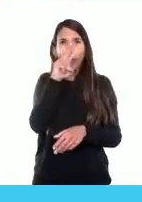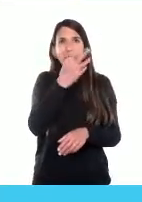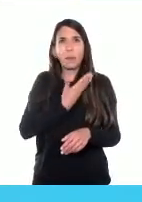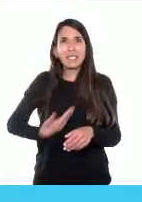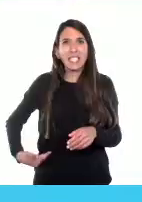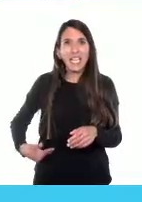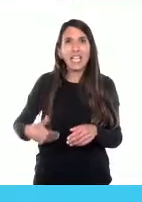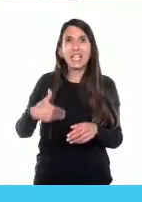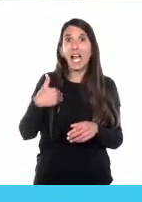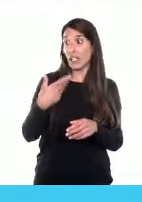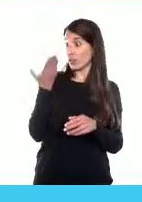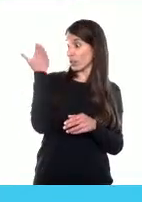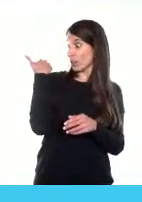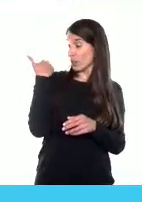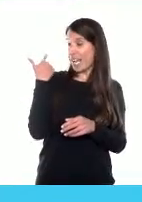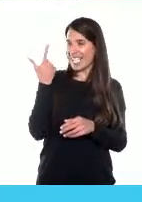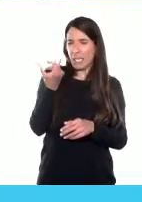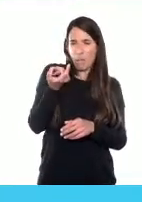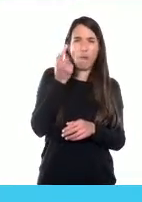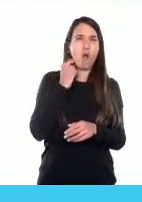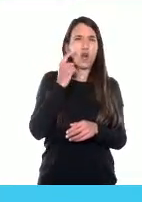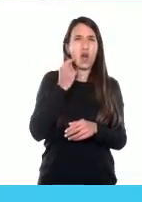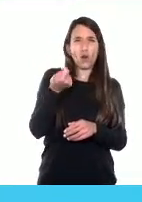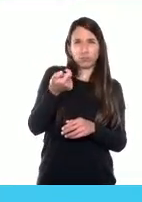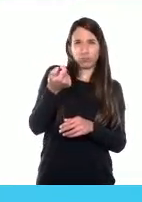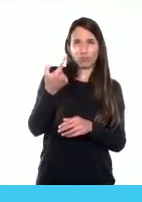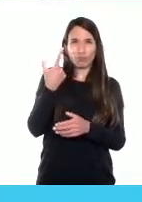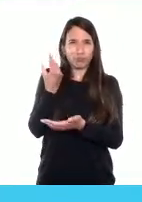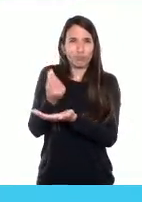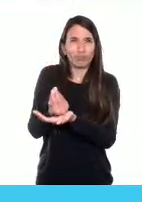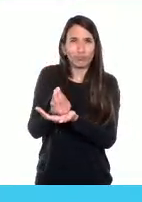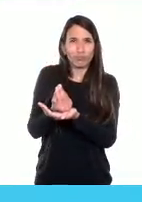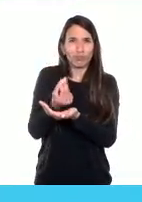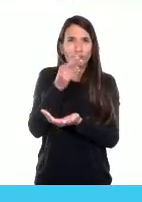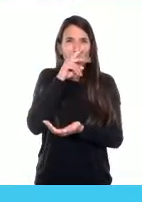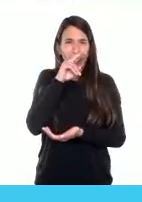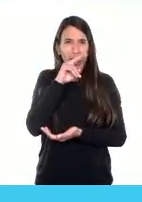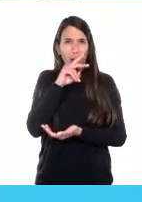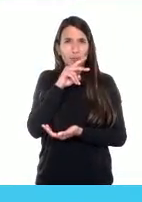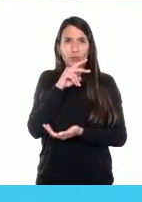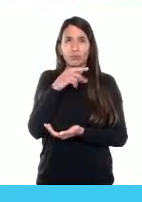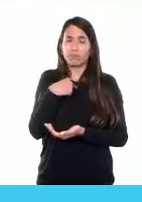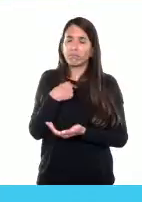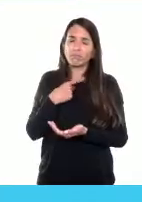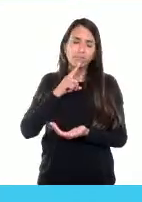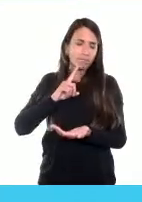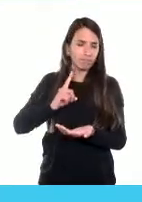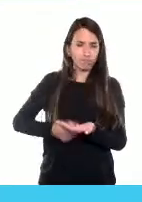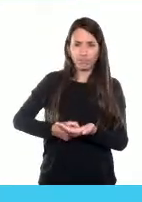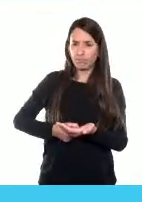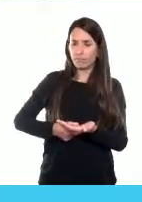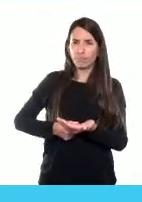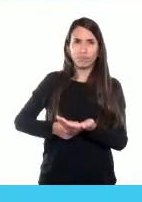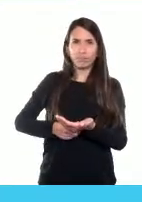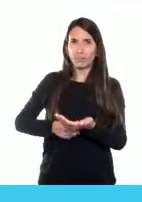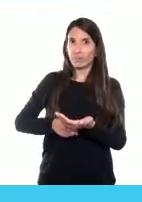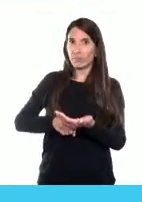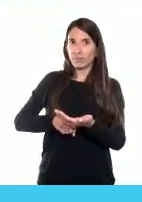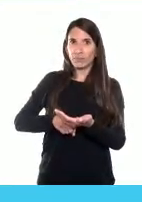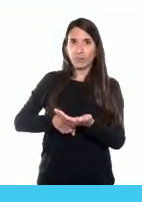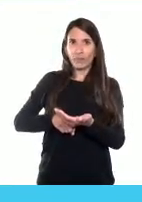cuando estuvo el otro día acá en la ciudad de La Plata, que pidió dejar de lado a las